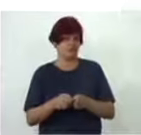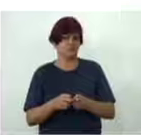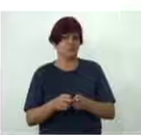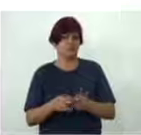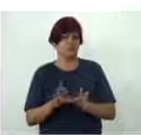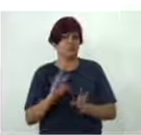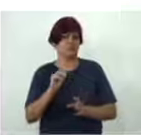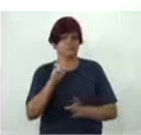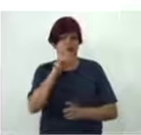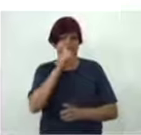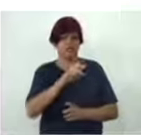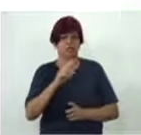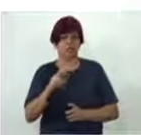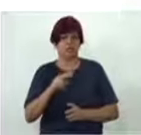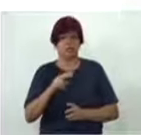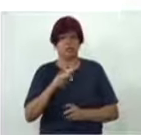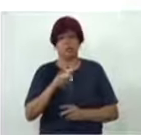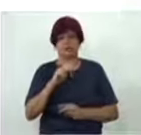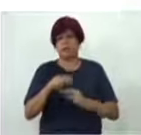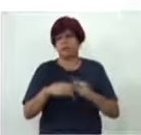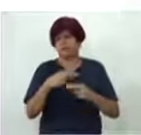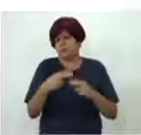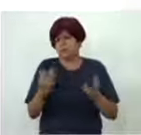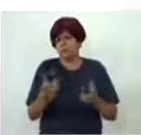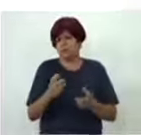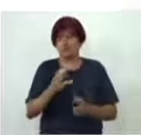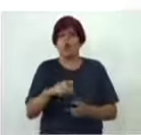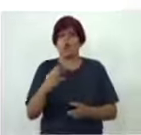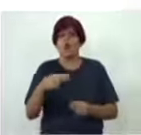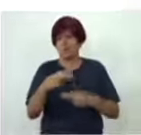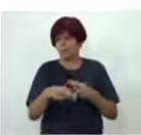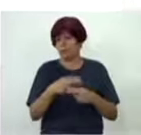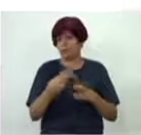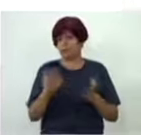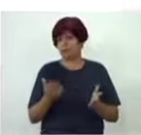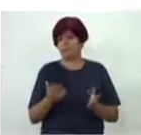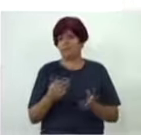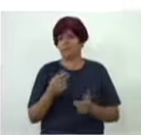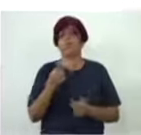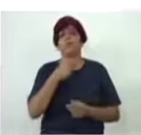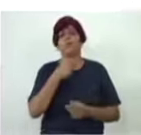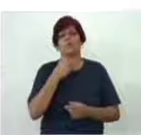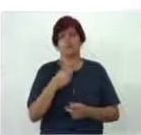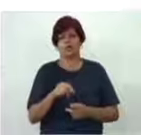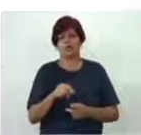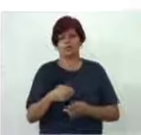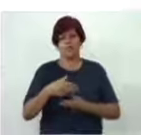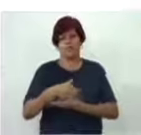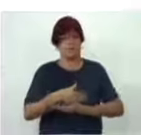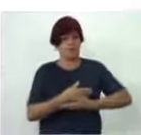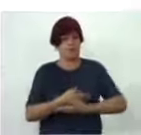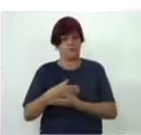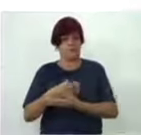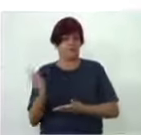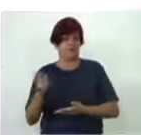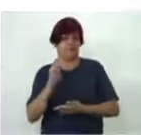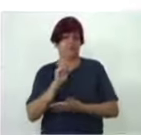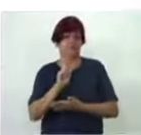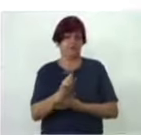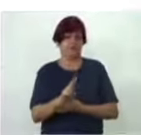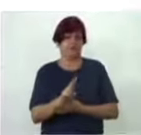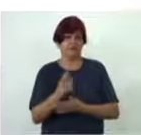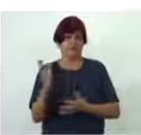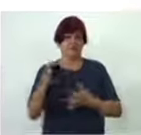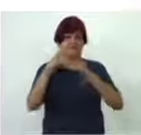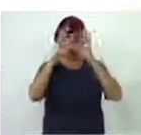es decirle a los niños lo que van a hacer y cómo hacerlo. Y en este caso, un ejemplo, la muñeca vino a visitarnos y